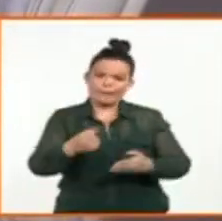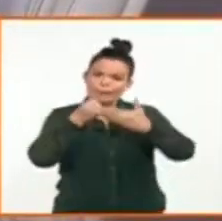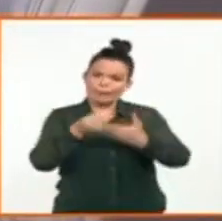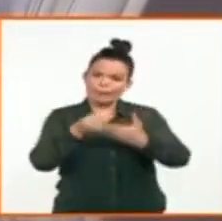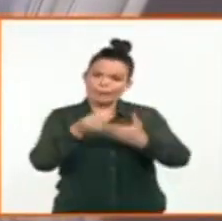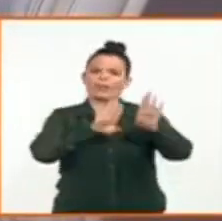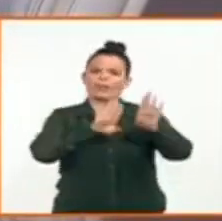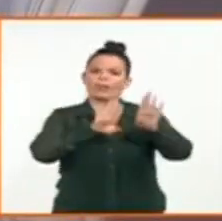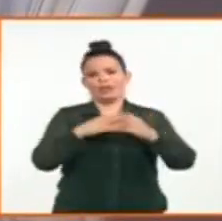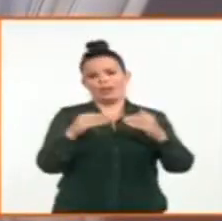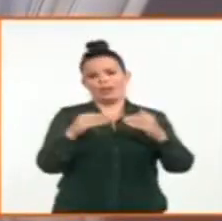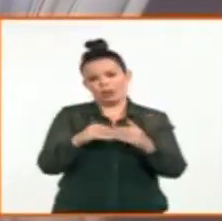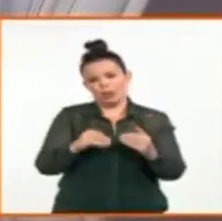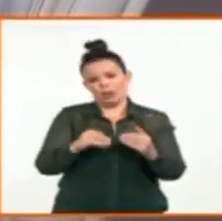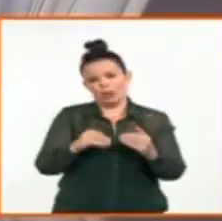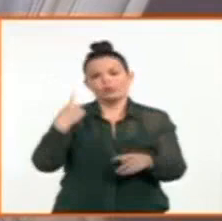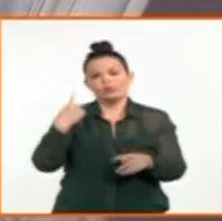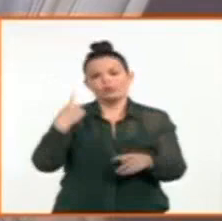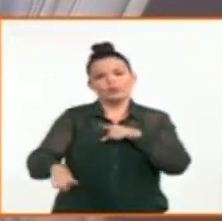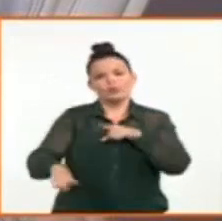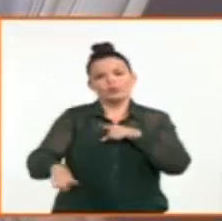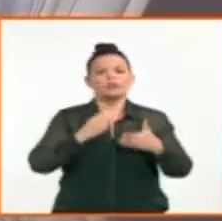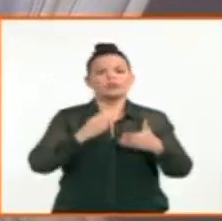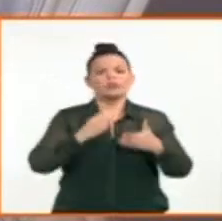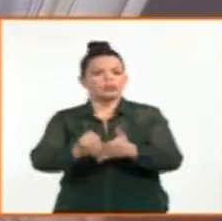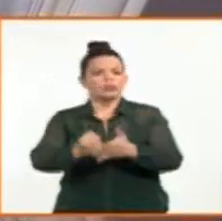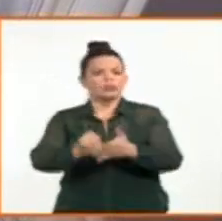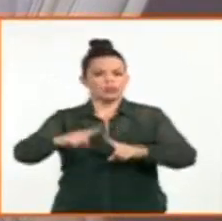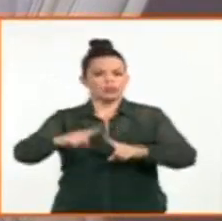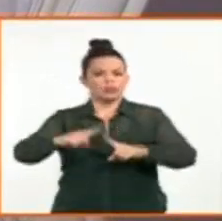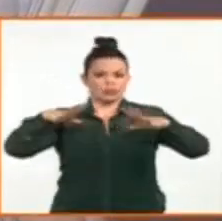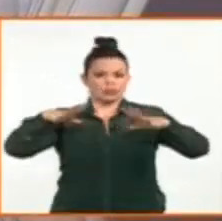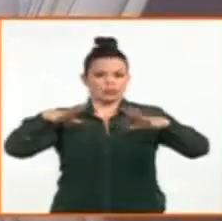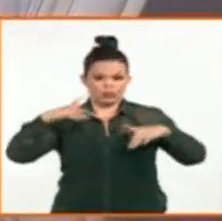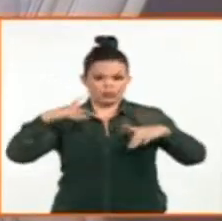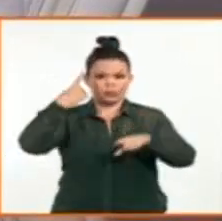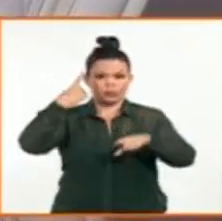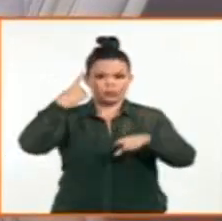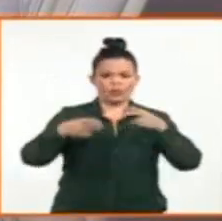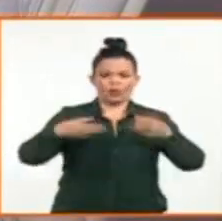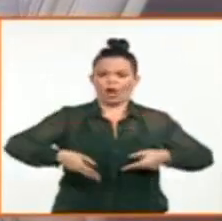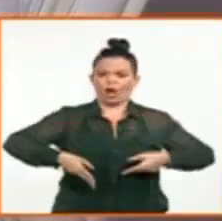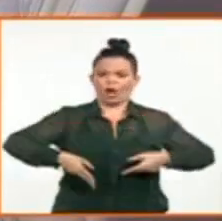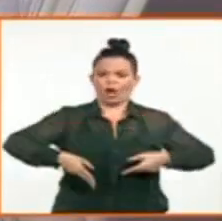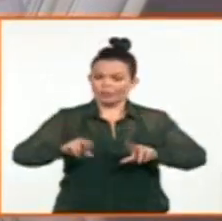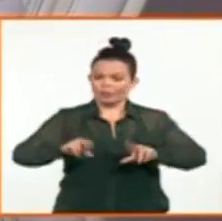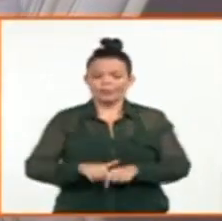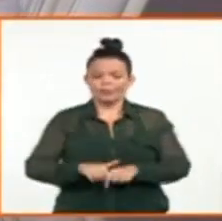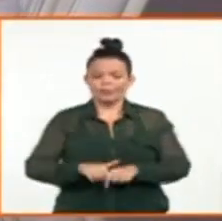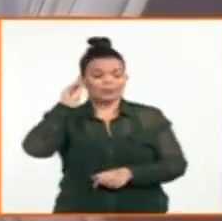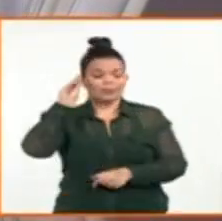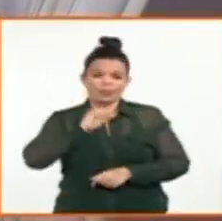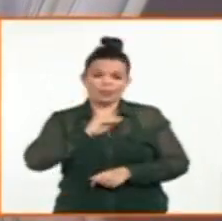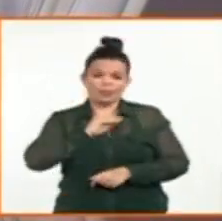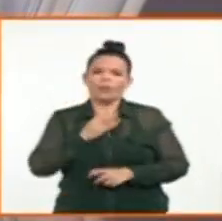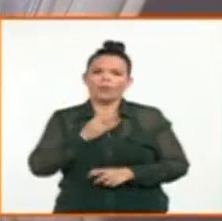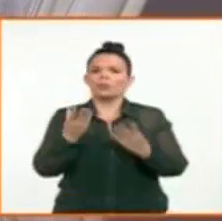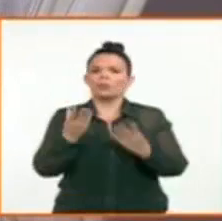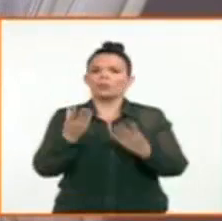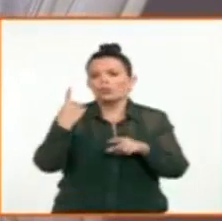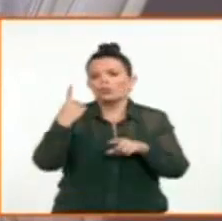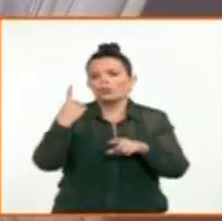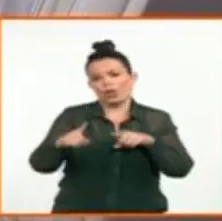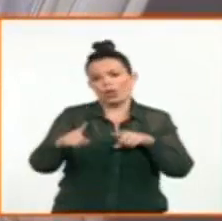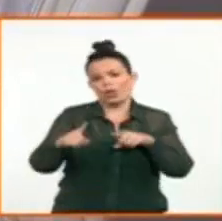fundamentalmente en moneda nacional. Creo que son producciones importantes del Grupo La Química, que no estuvo ajena a muchas limitaciones, roturas de fábrica porque no le llegaron